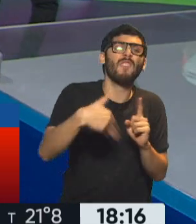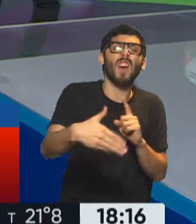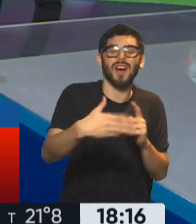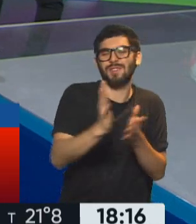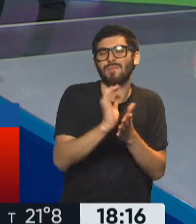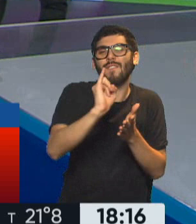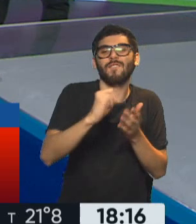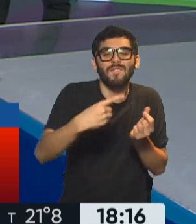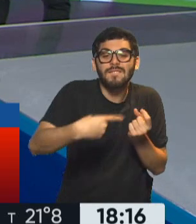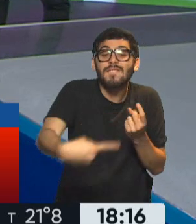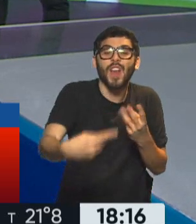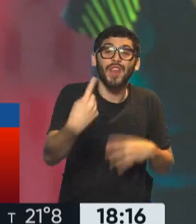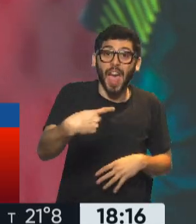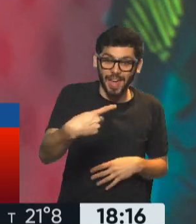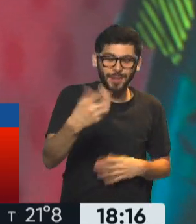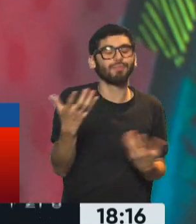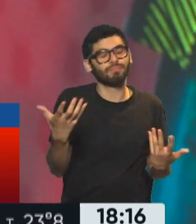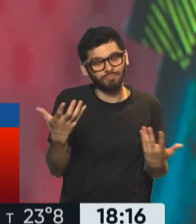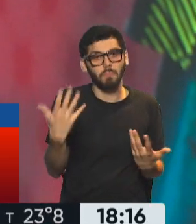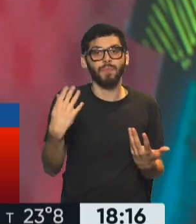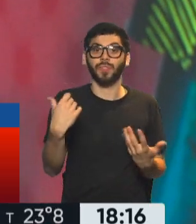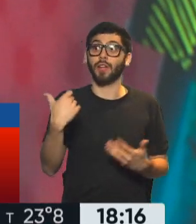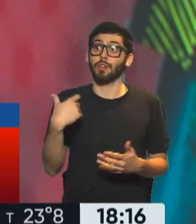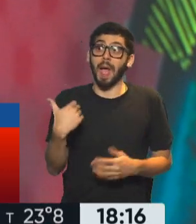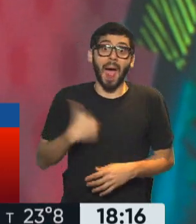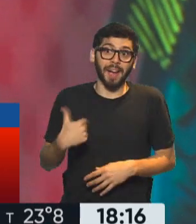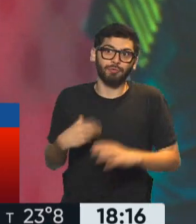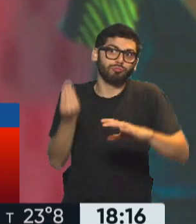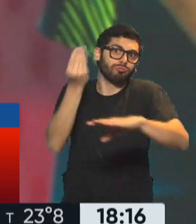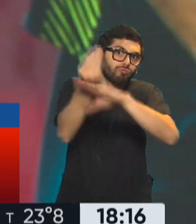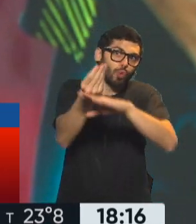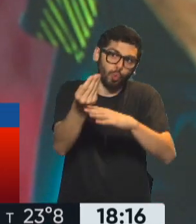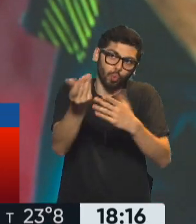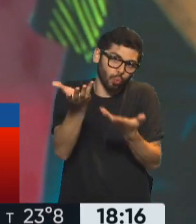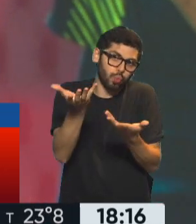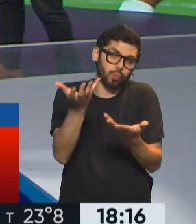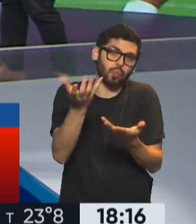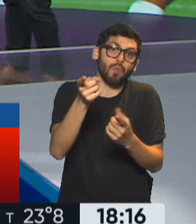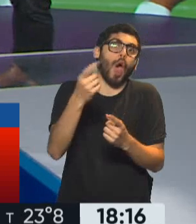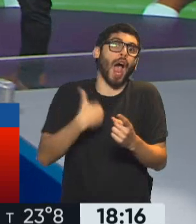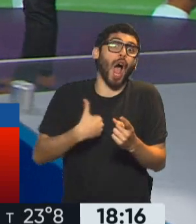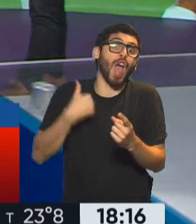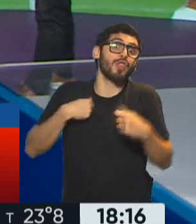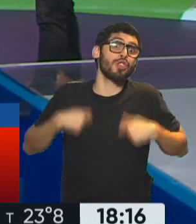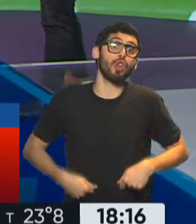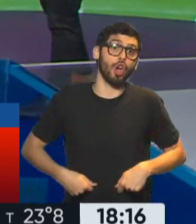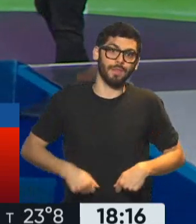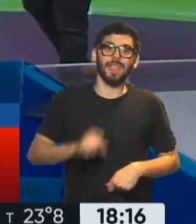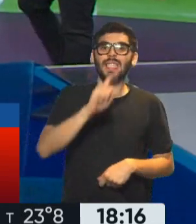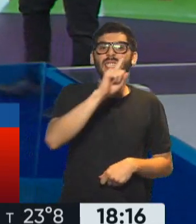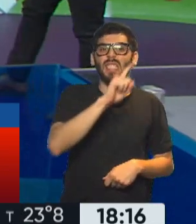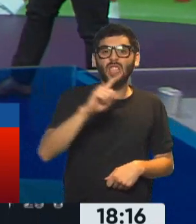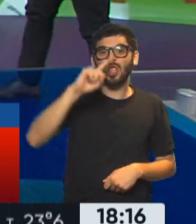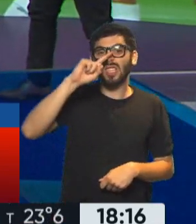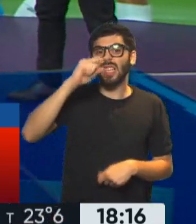la verdad porque los argentinos para nuestro país son nuestros representativos 176 así deportistas el